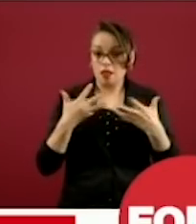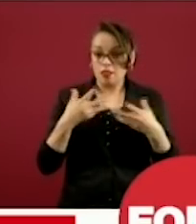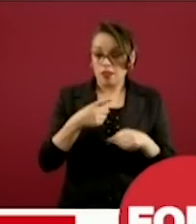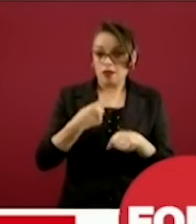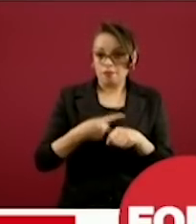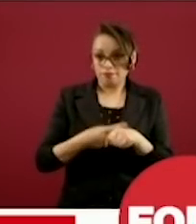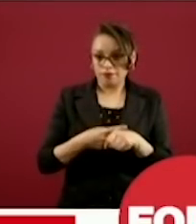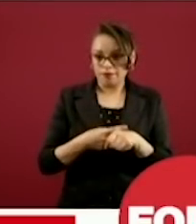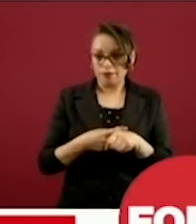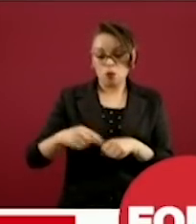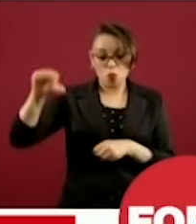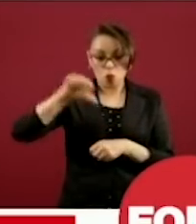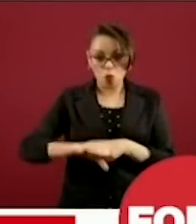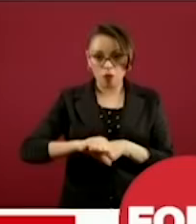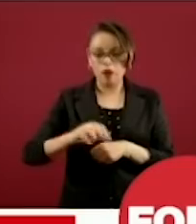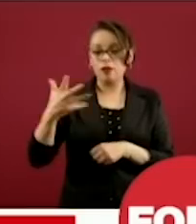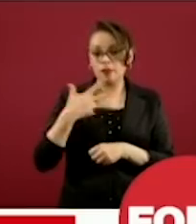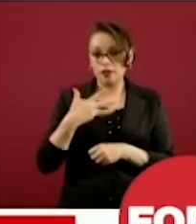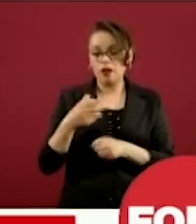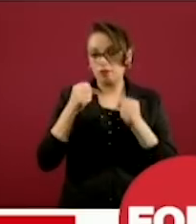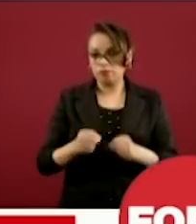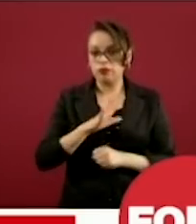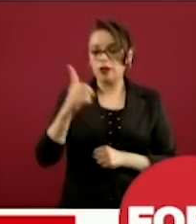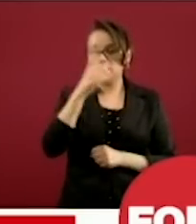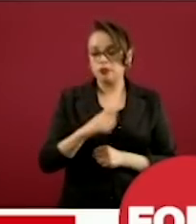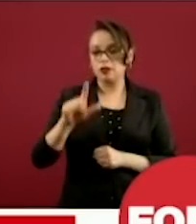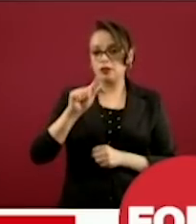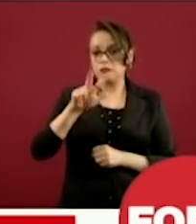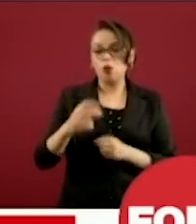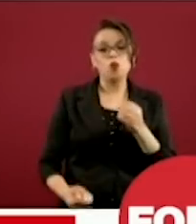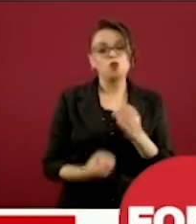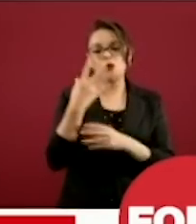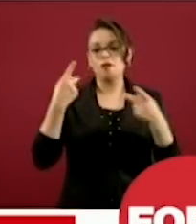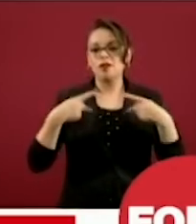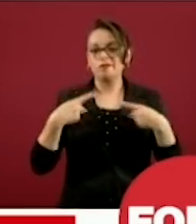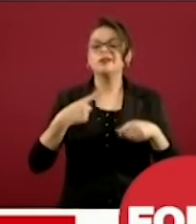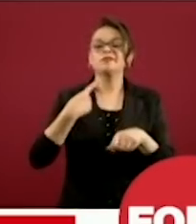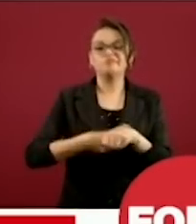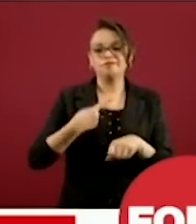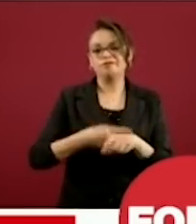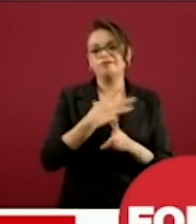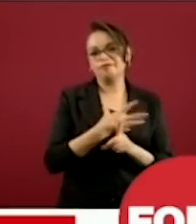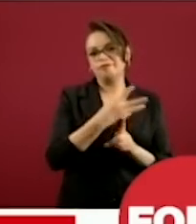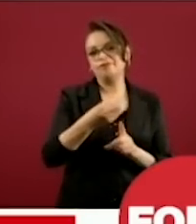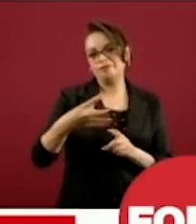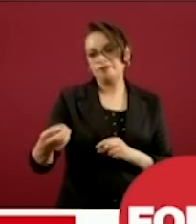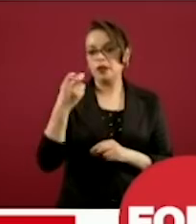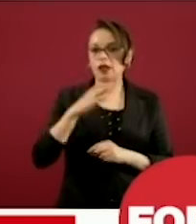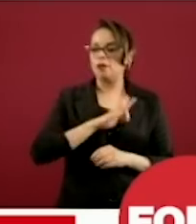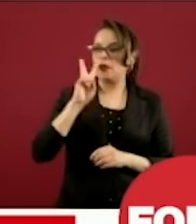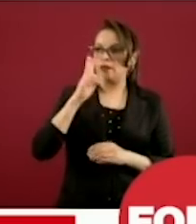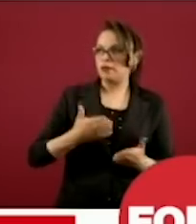hablando. Decíamos que el día de hoy se habían confirmado 178 nuevos casos, ahí están expresados, pero de alguna manera es